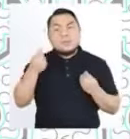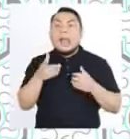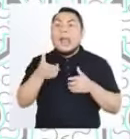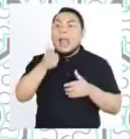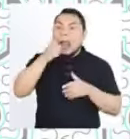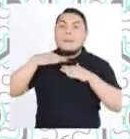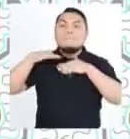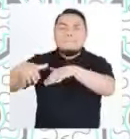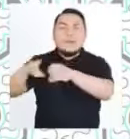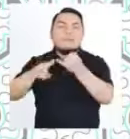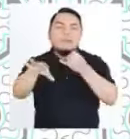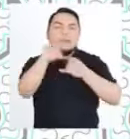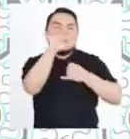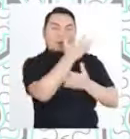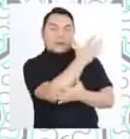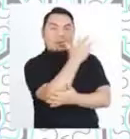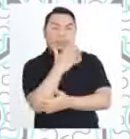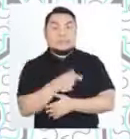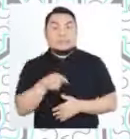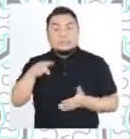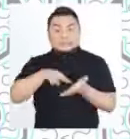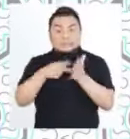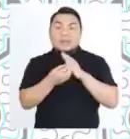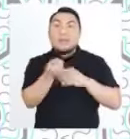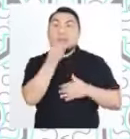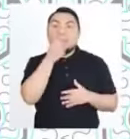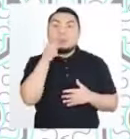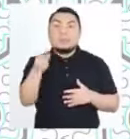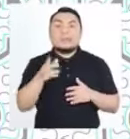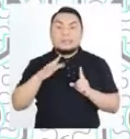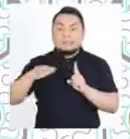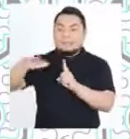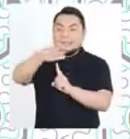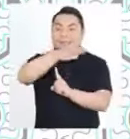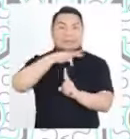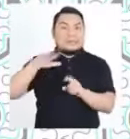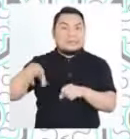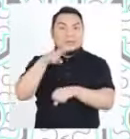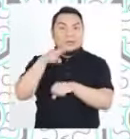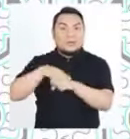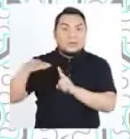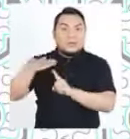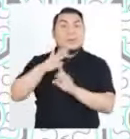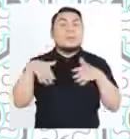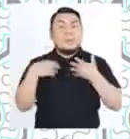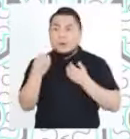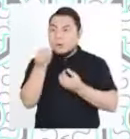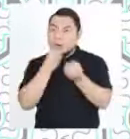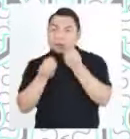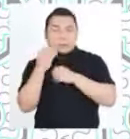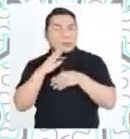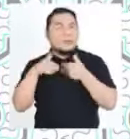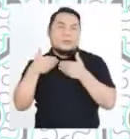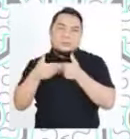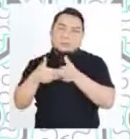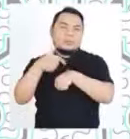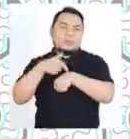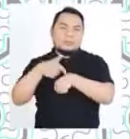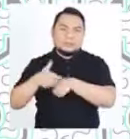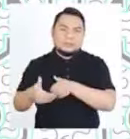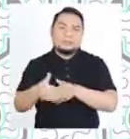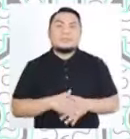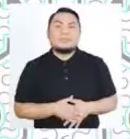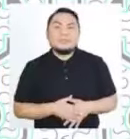del campo o del mar. Eso significa que la comida que viene de la naturaleza podemos comerla en